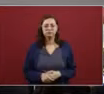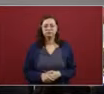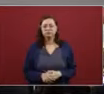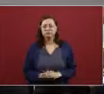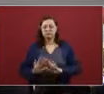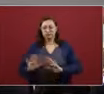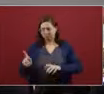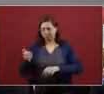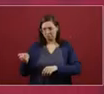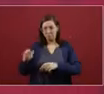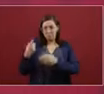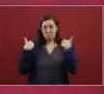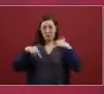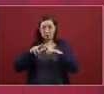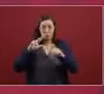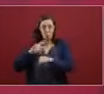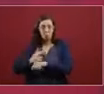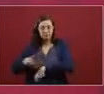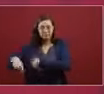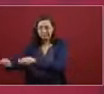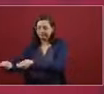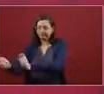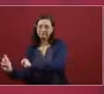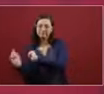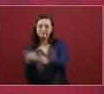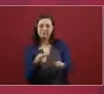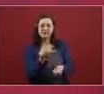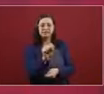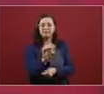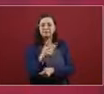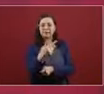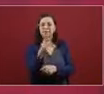SEP y la nómina,